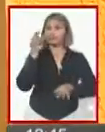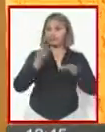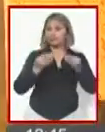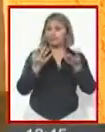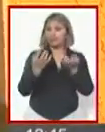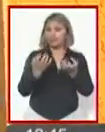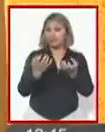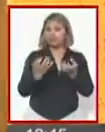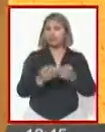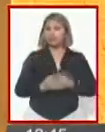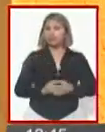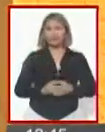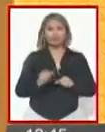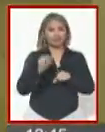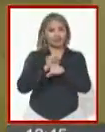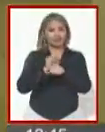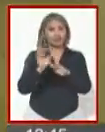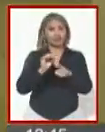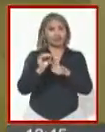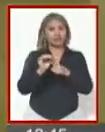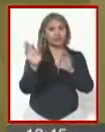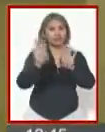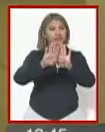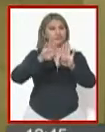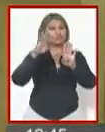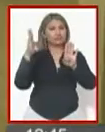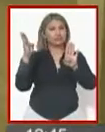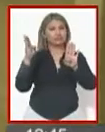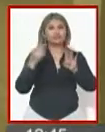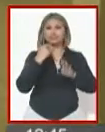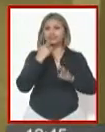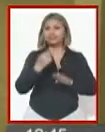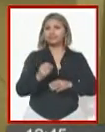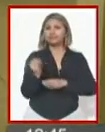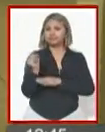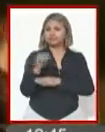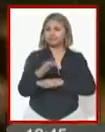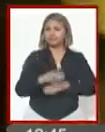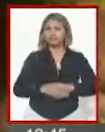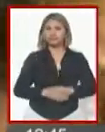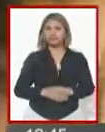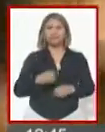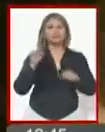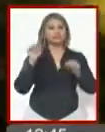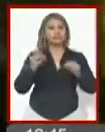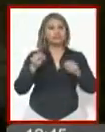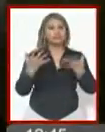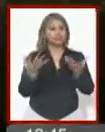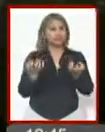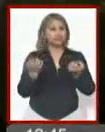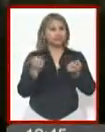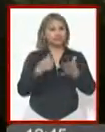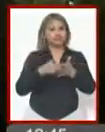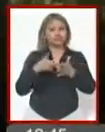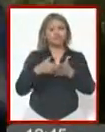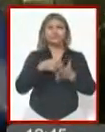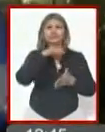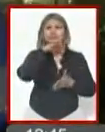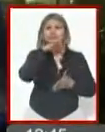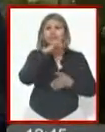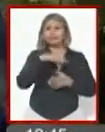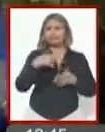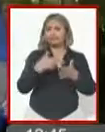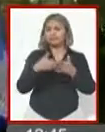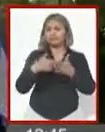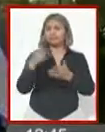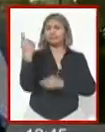que quieren, trabajen o si no las puertas están abiertas, eso es lo que nos han dicho. Sí, queremos hasta ahorita la terminal está una